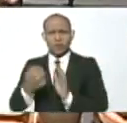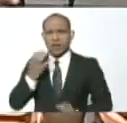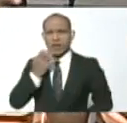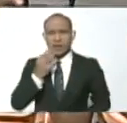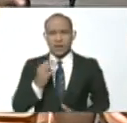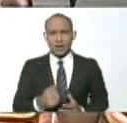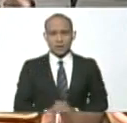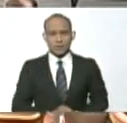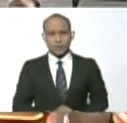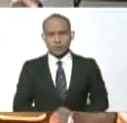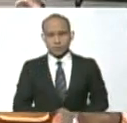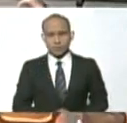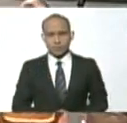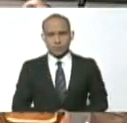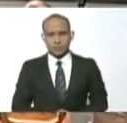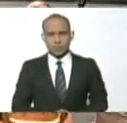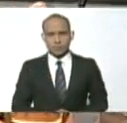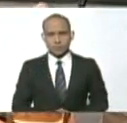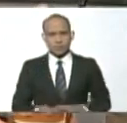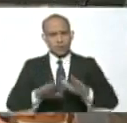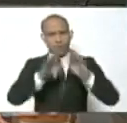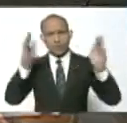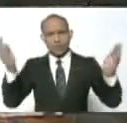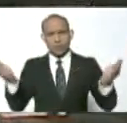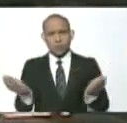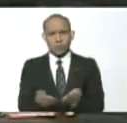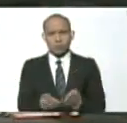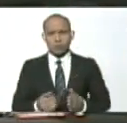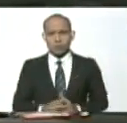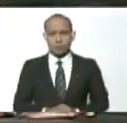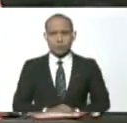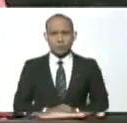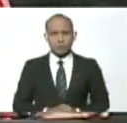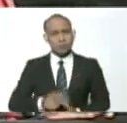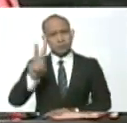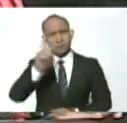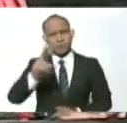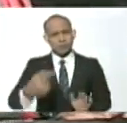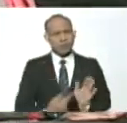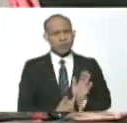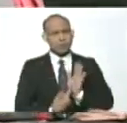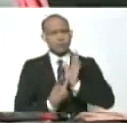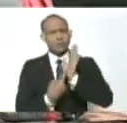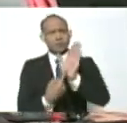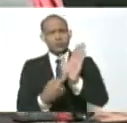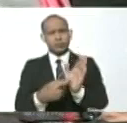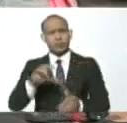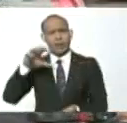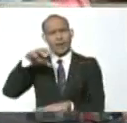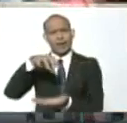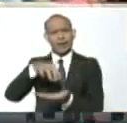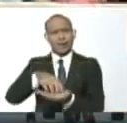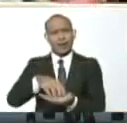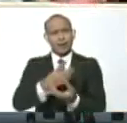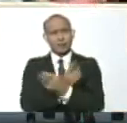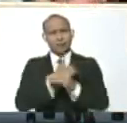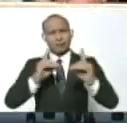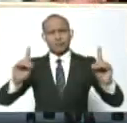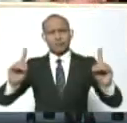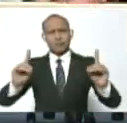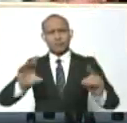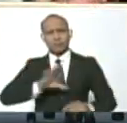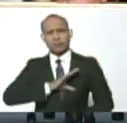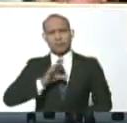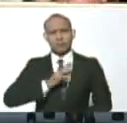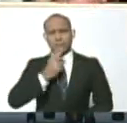a dar ejemplo al mundo de que venezuela en un estado democrático comprometido y en